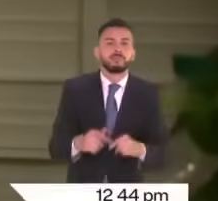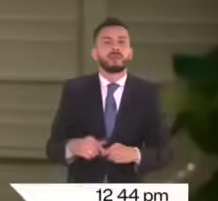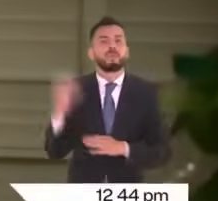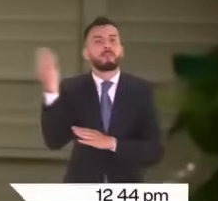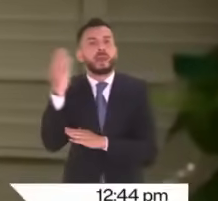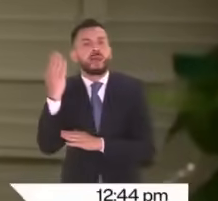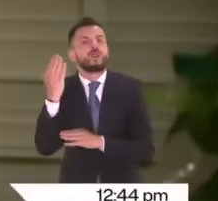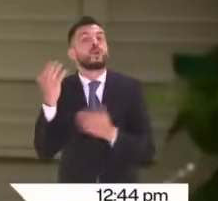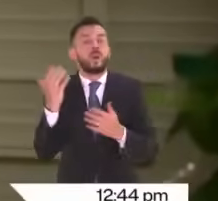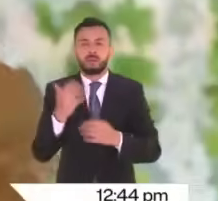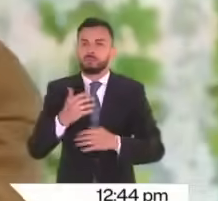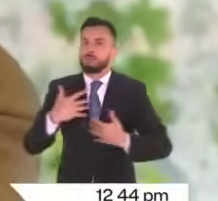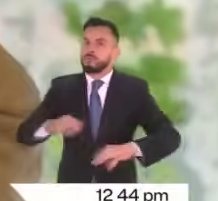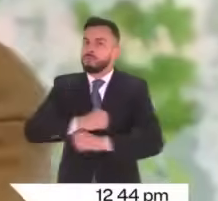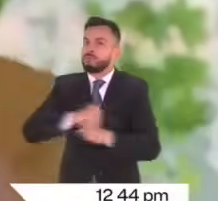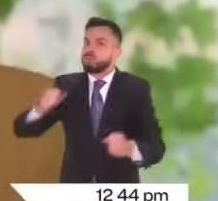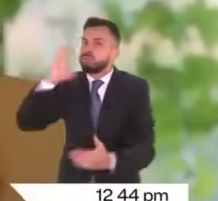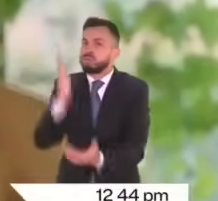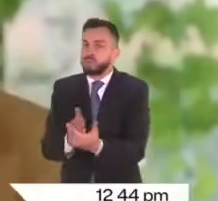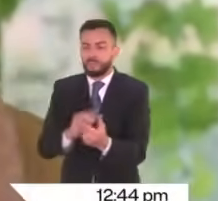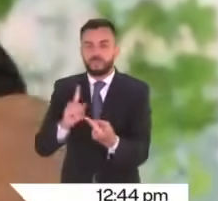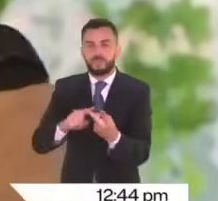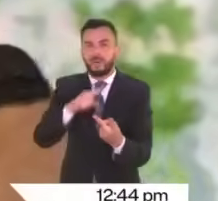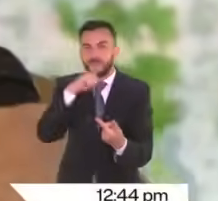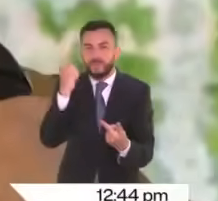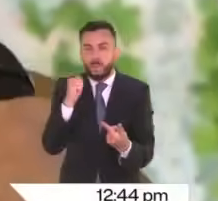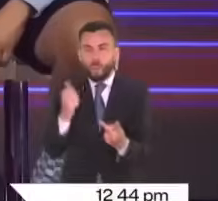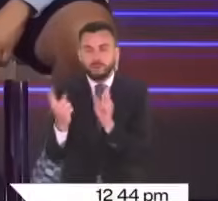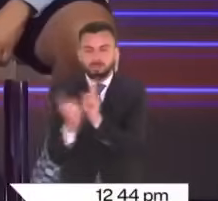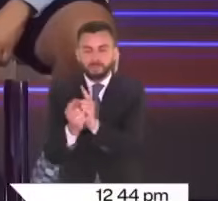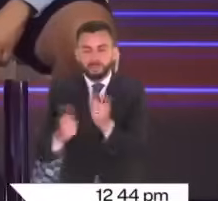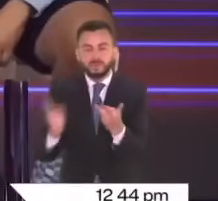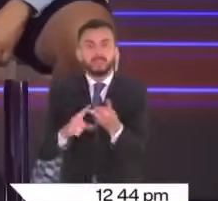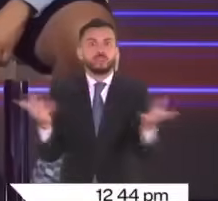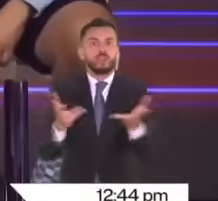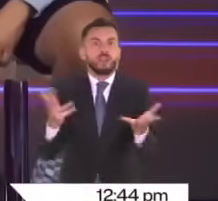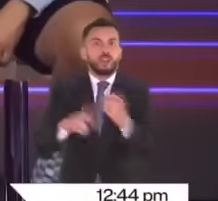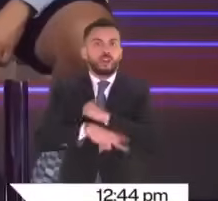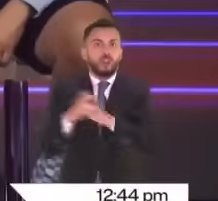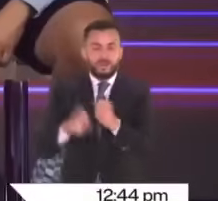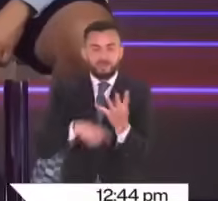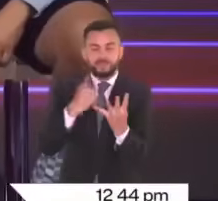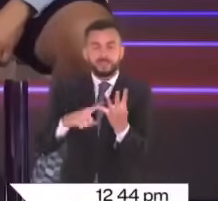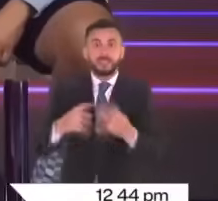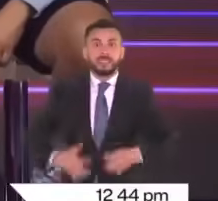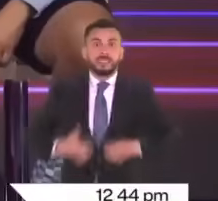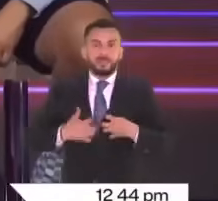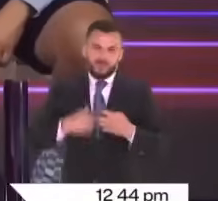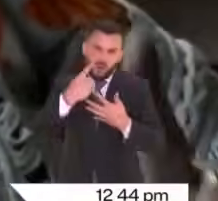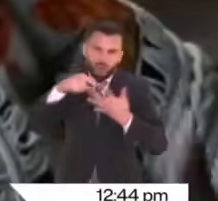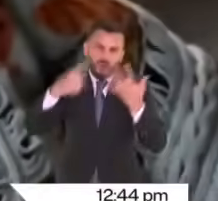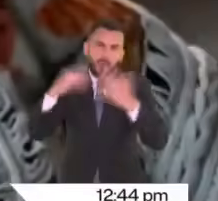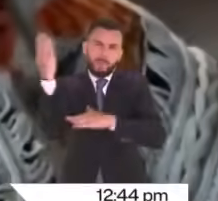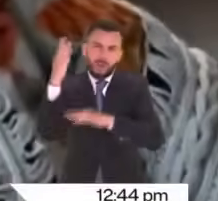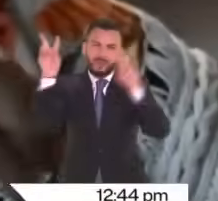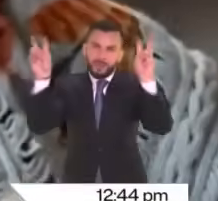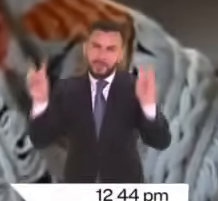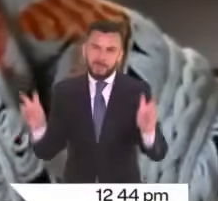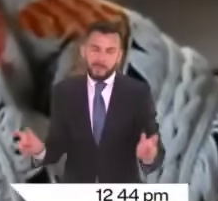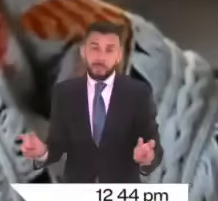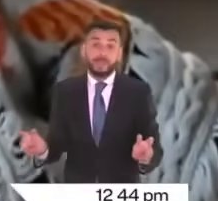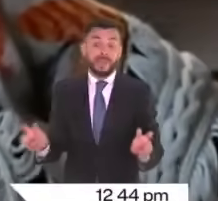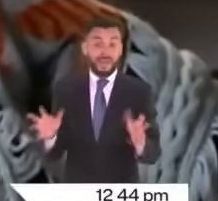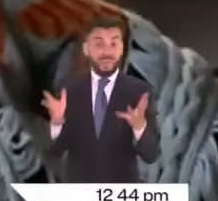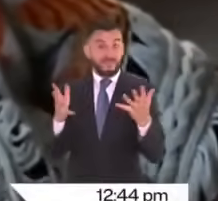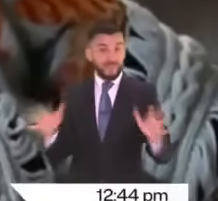nos armó la gorda, Feo pero sabroso, En dónde están los ladrones, Muertos de susto y muchas más. Lejos de las